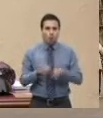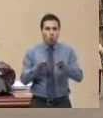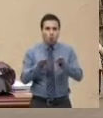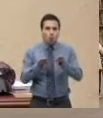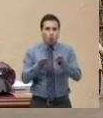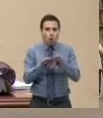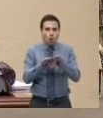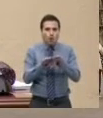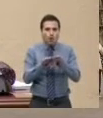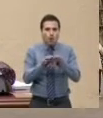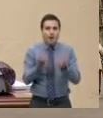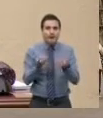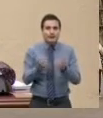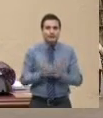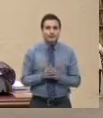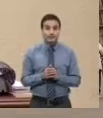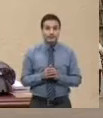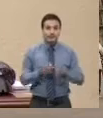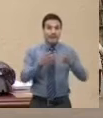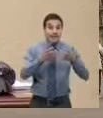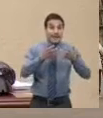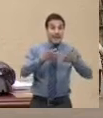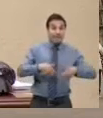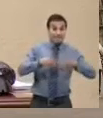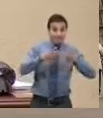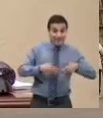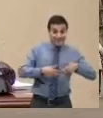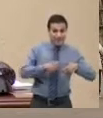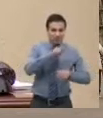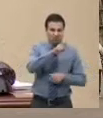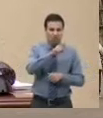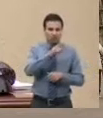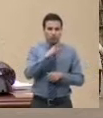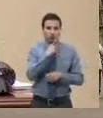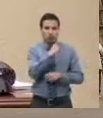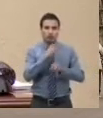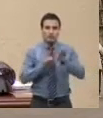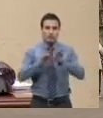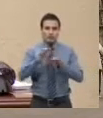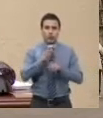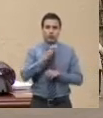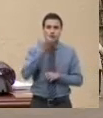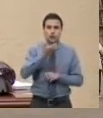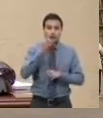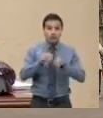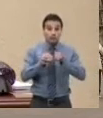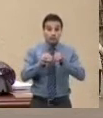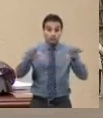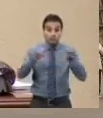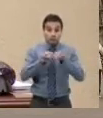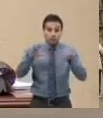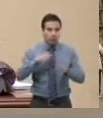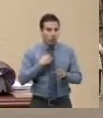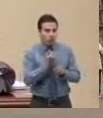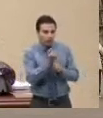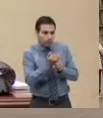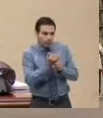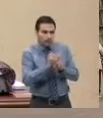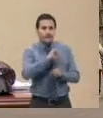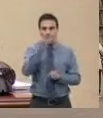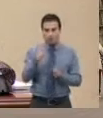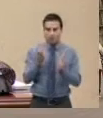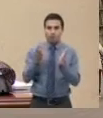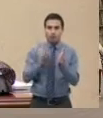dan empresas que se dedican a esto. En este parámetro lo que tenemos también es que debe de